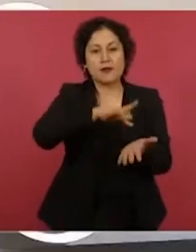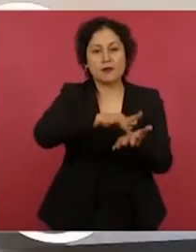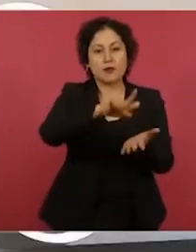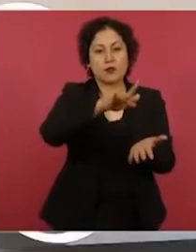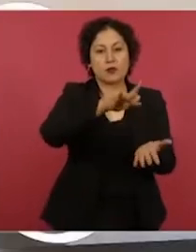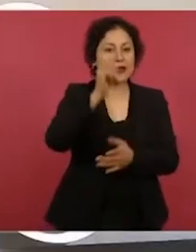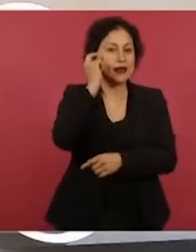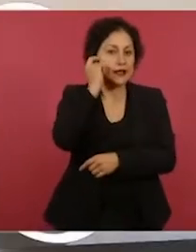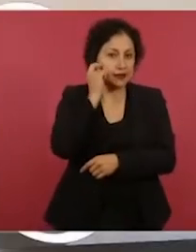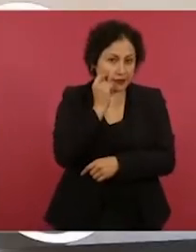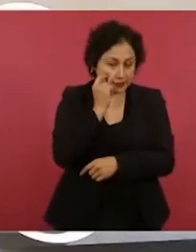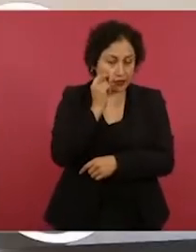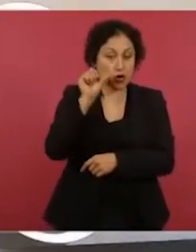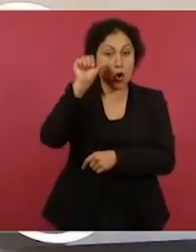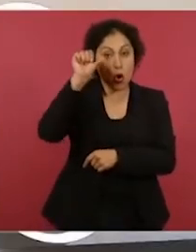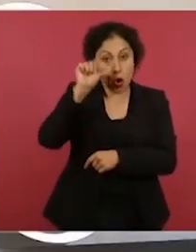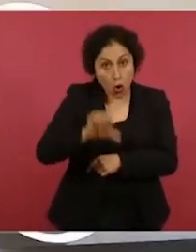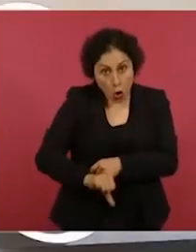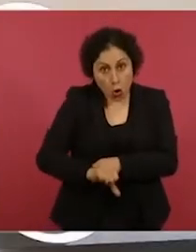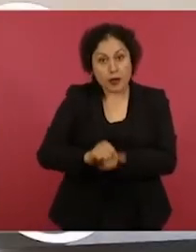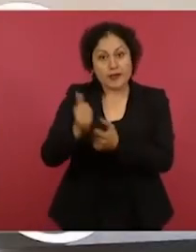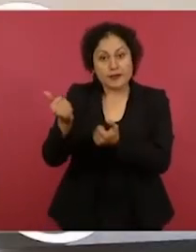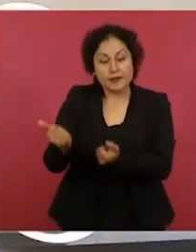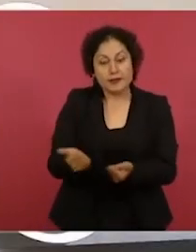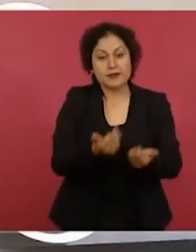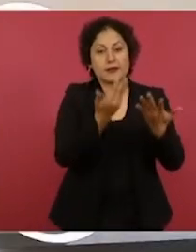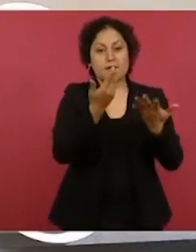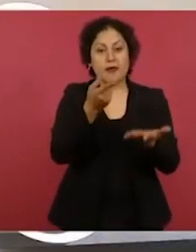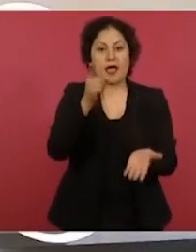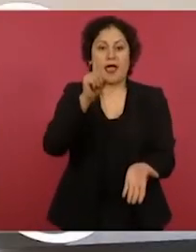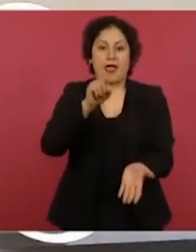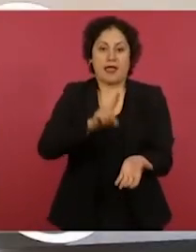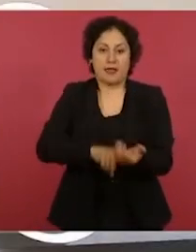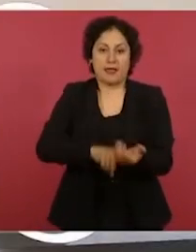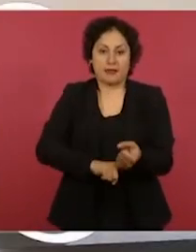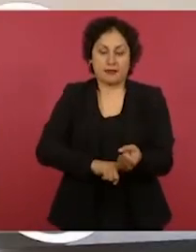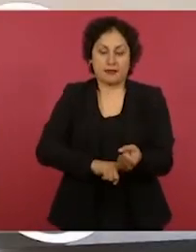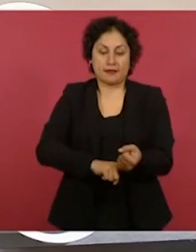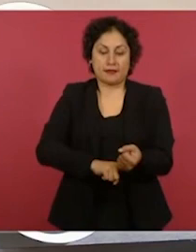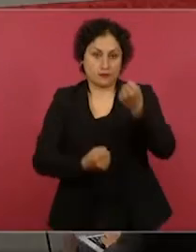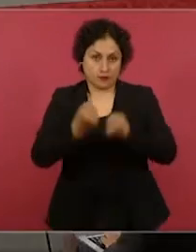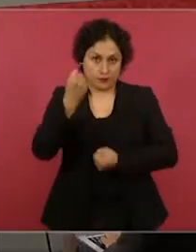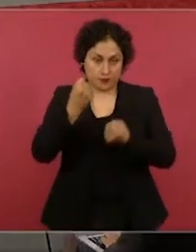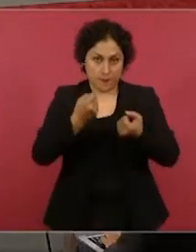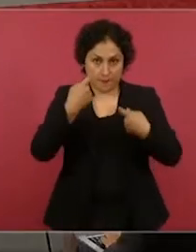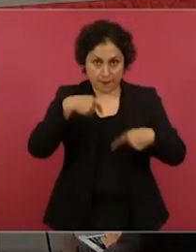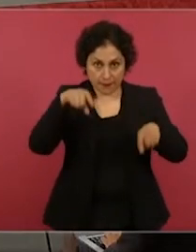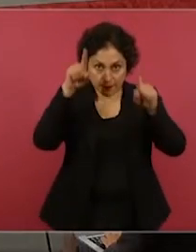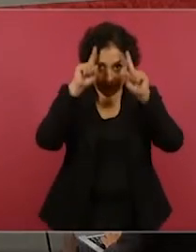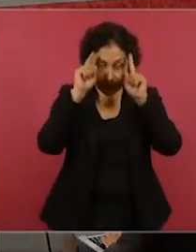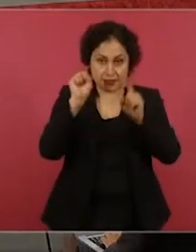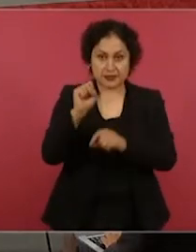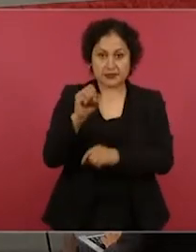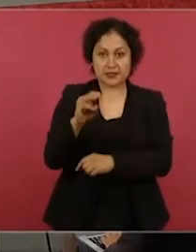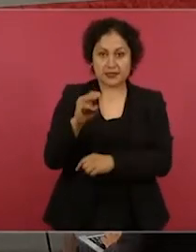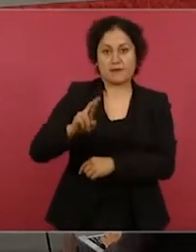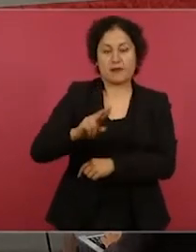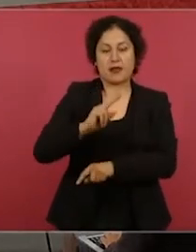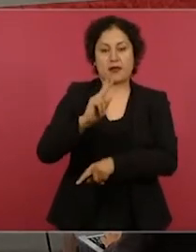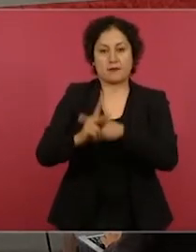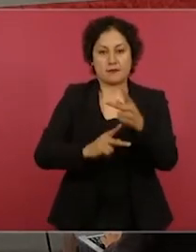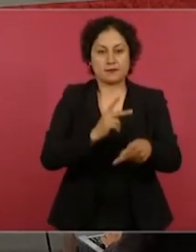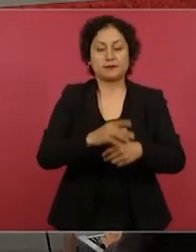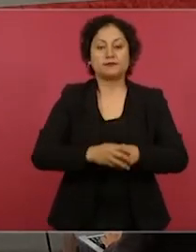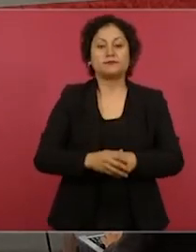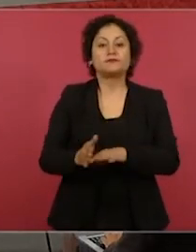hoy en vehículos de la Secretaría de Marina. Y también saludar a los